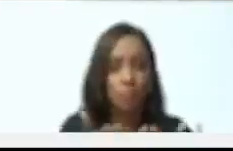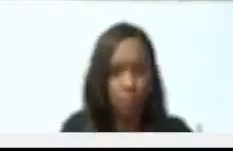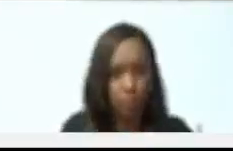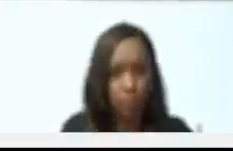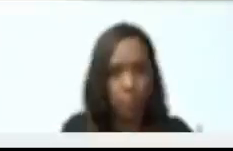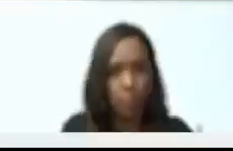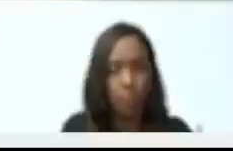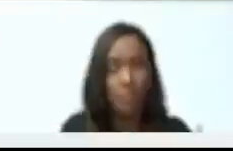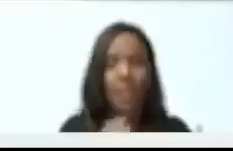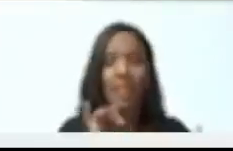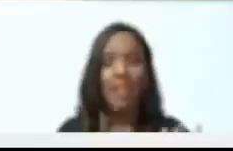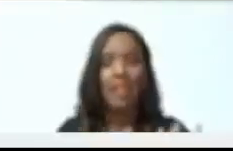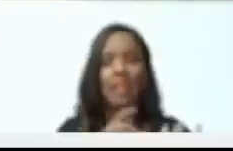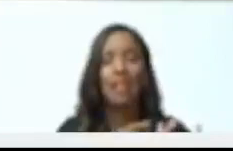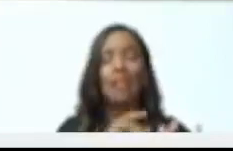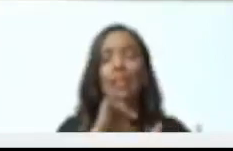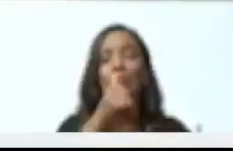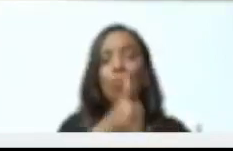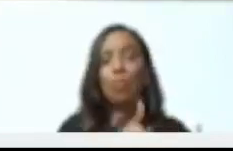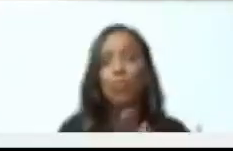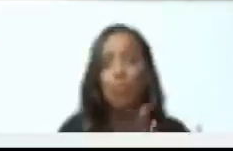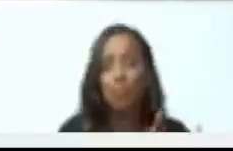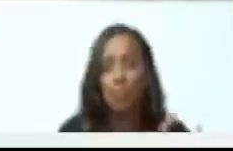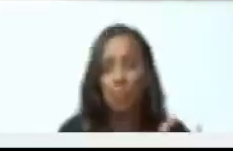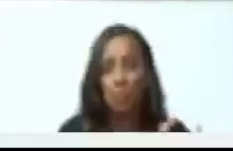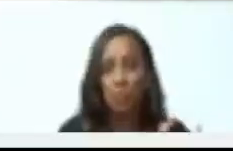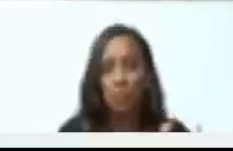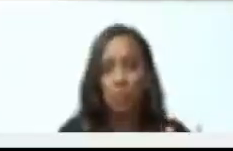A votación.